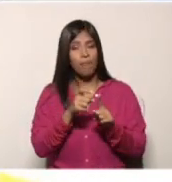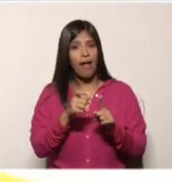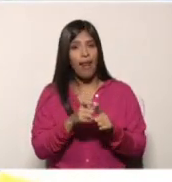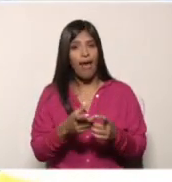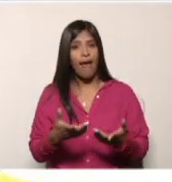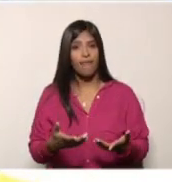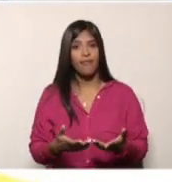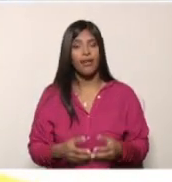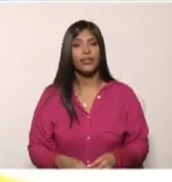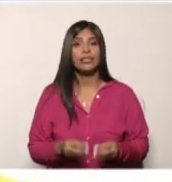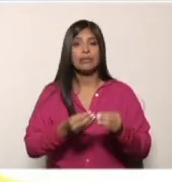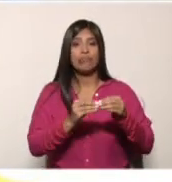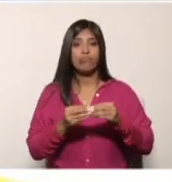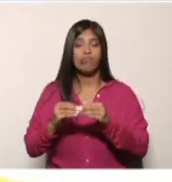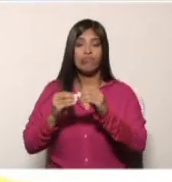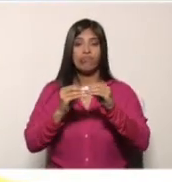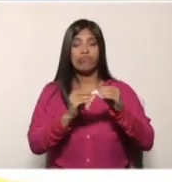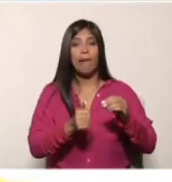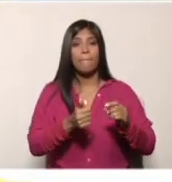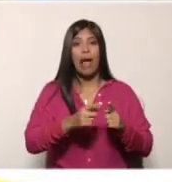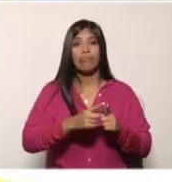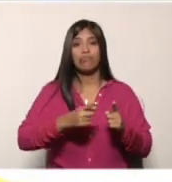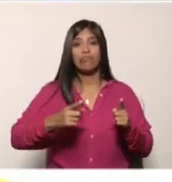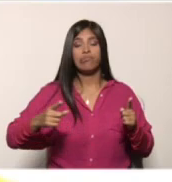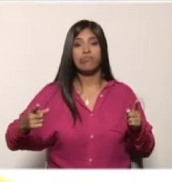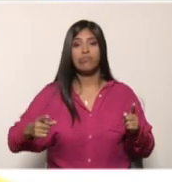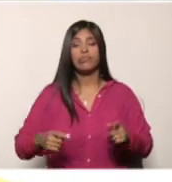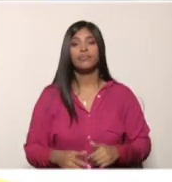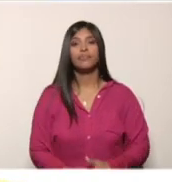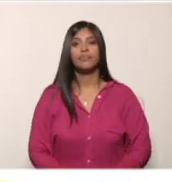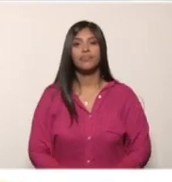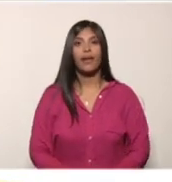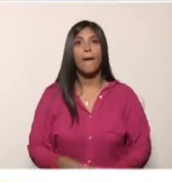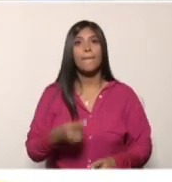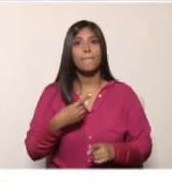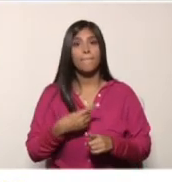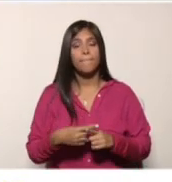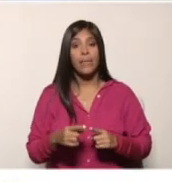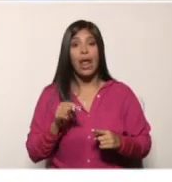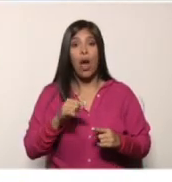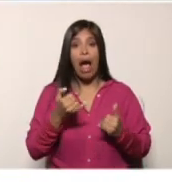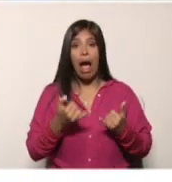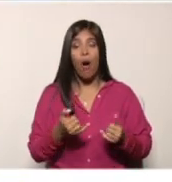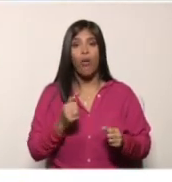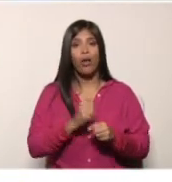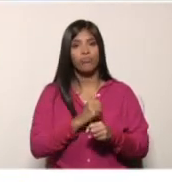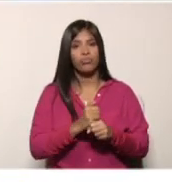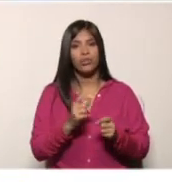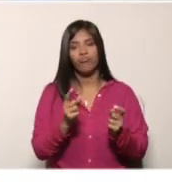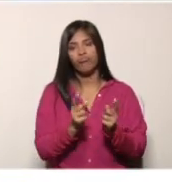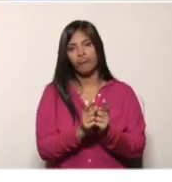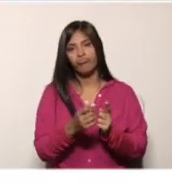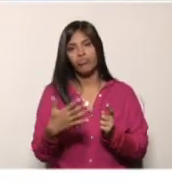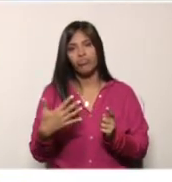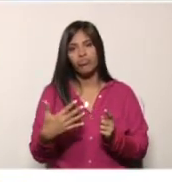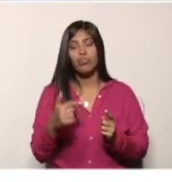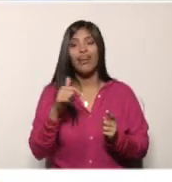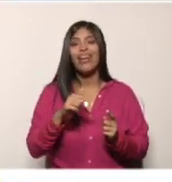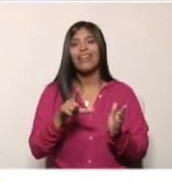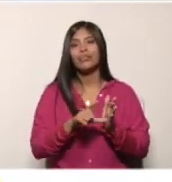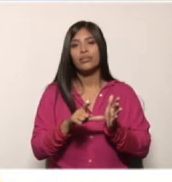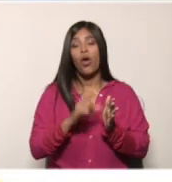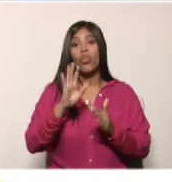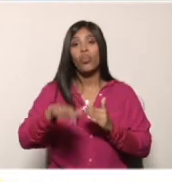más estructura los trabajos, porque se definen por capítulos y vienen otras cosas, pero por ahora trabajen con estos aspectos formales de la